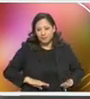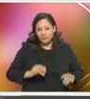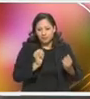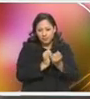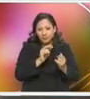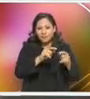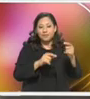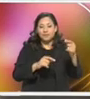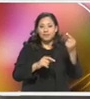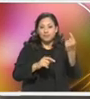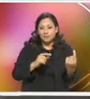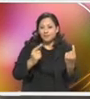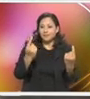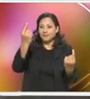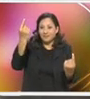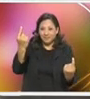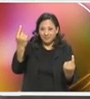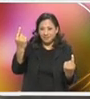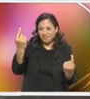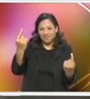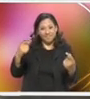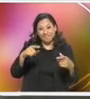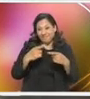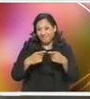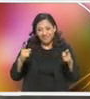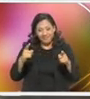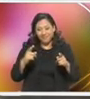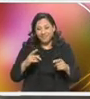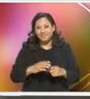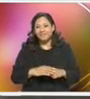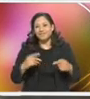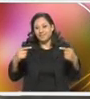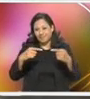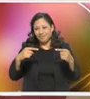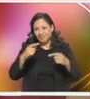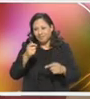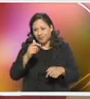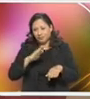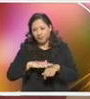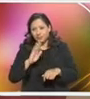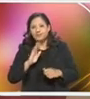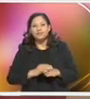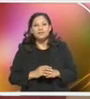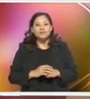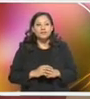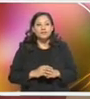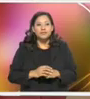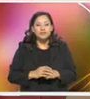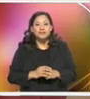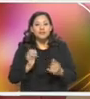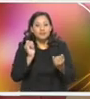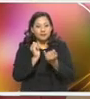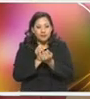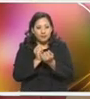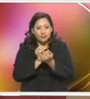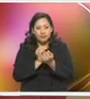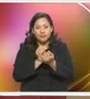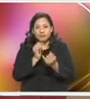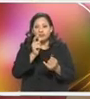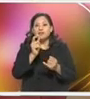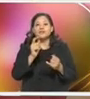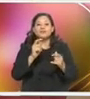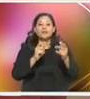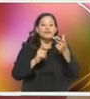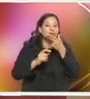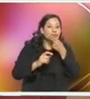de edades pues más considerable, ¿no? Claro. ¿Qué otra cosa es importante? Determina el